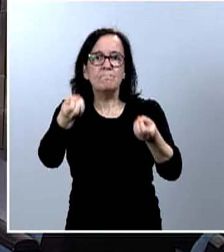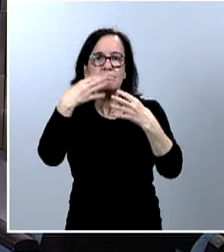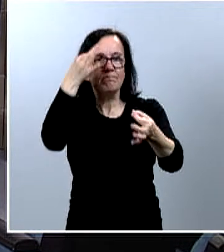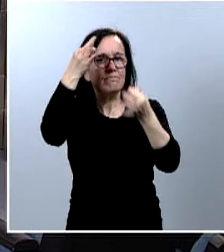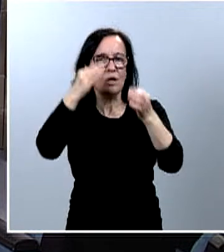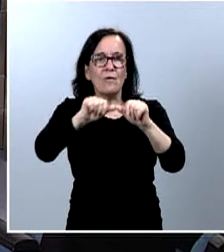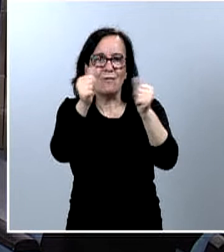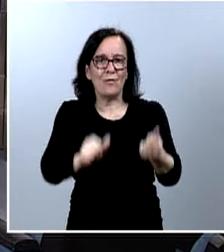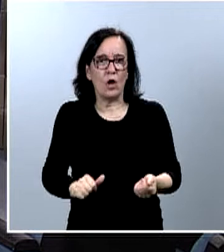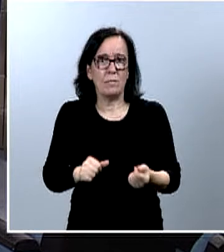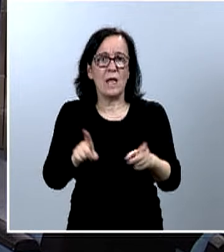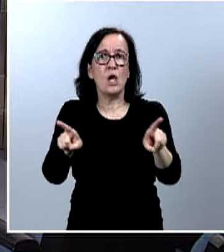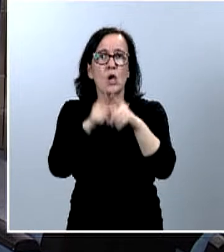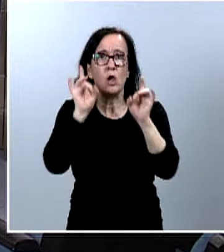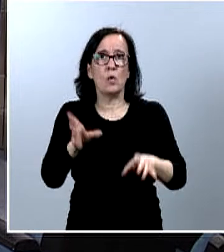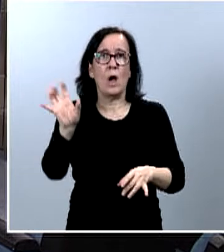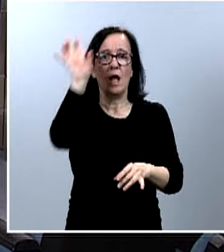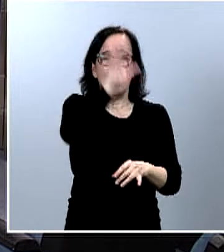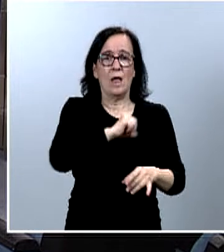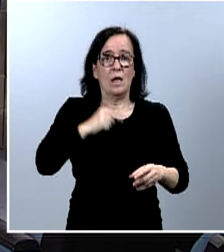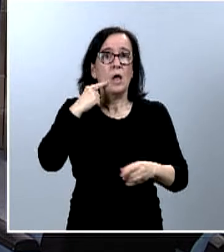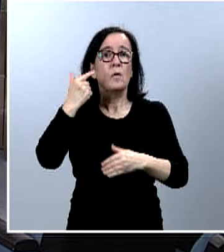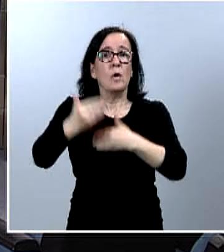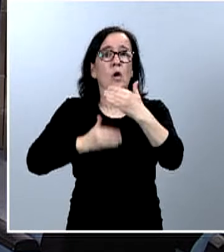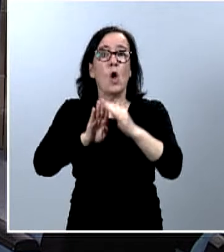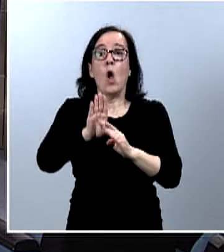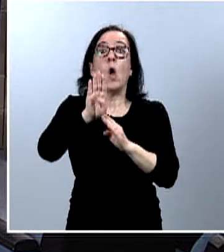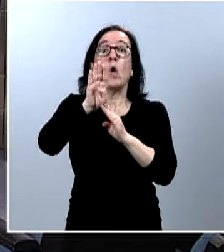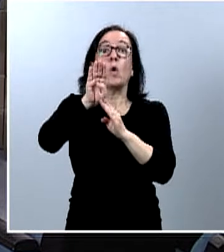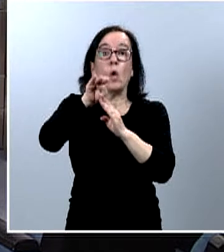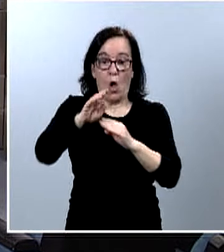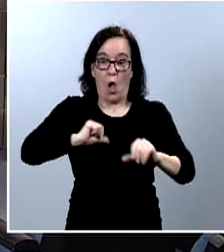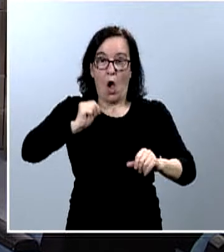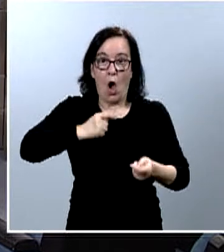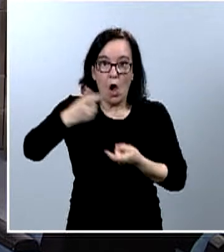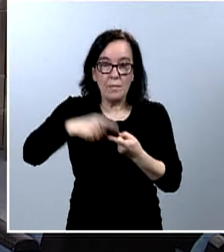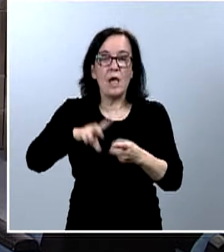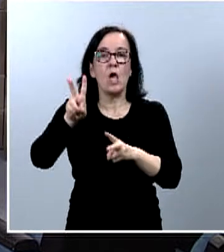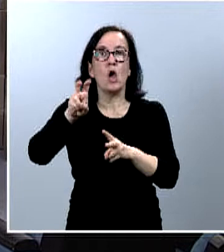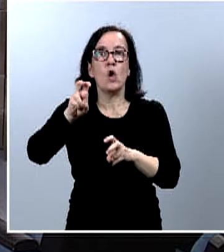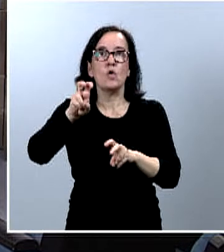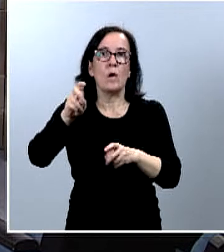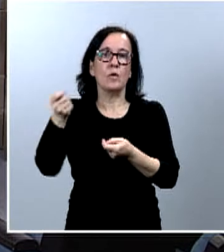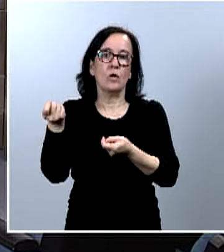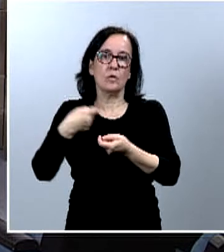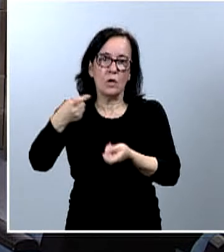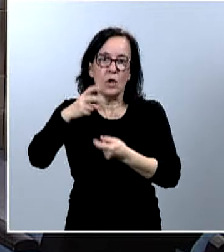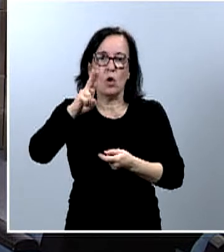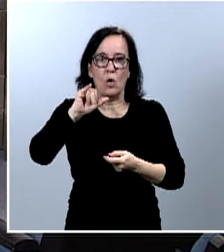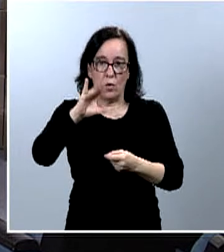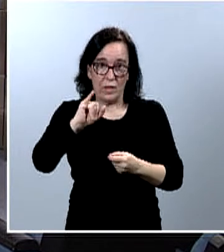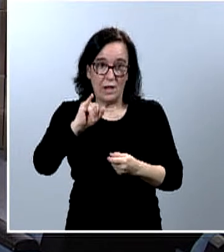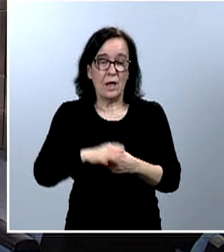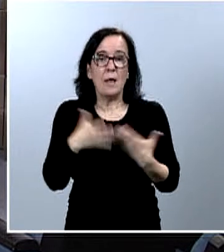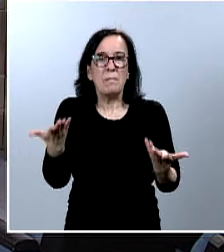resto de las comunidades, lo que impide saber la evolución de la curva de hospitalizaciones, nuevos ingresos en las UCIs, etc. ¿Pero a qué se